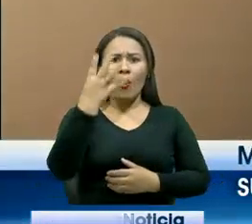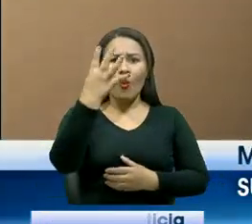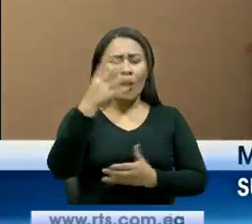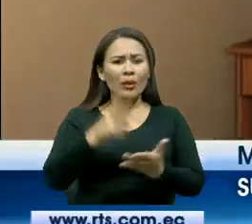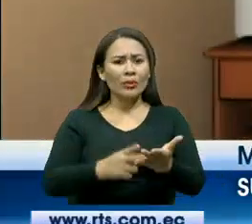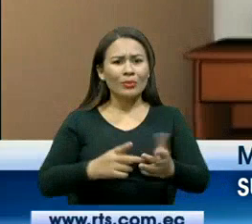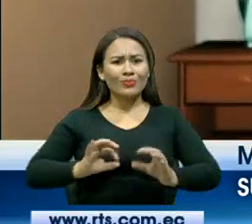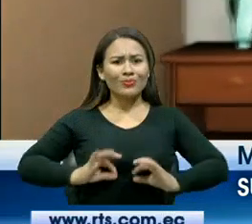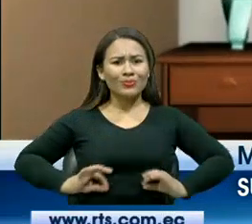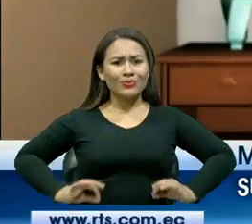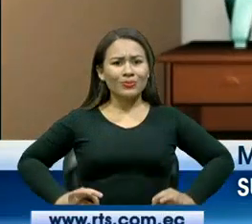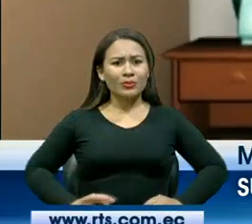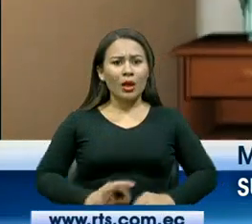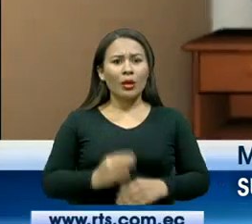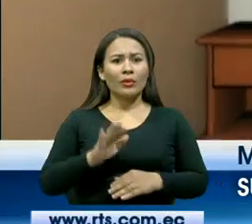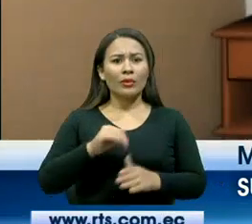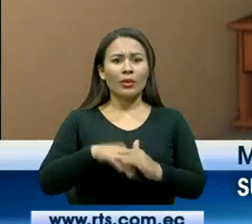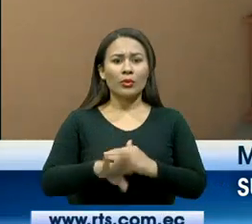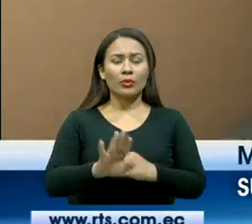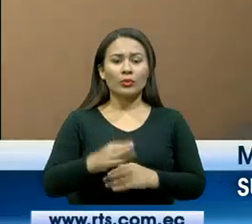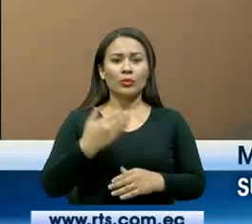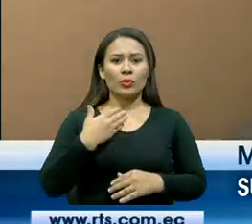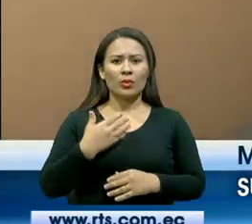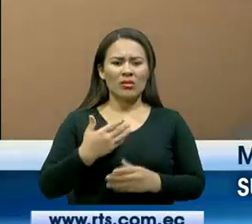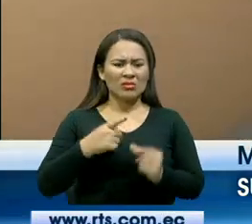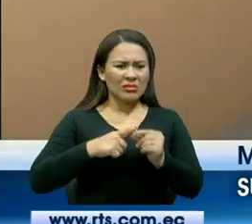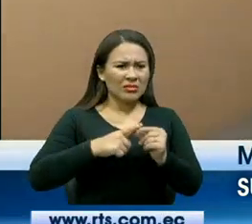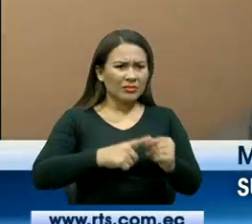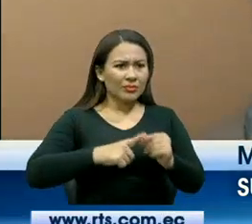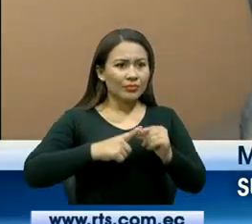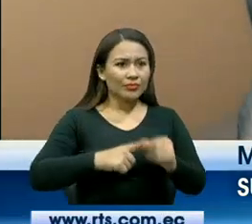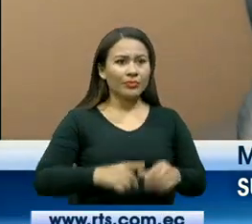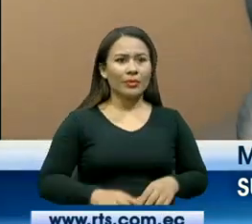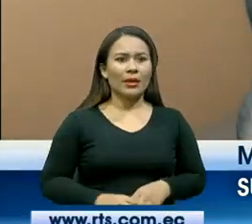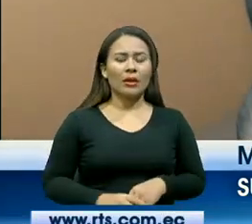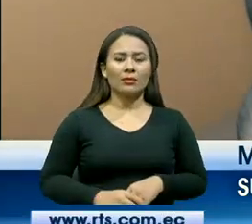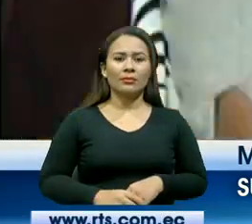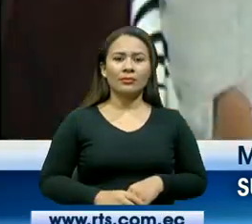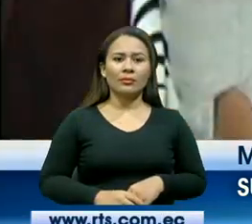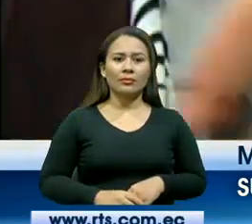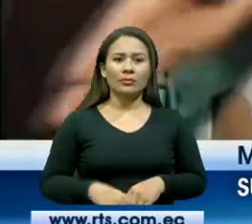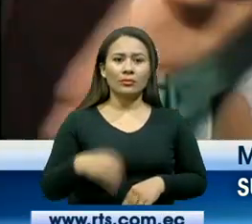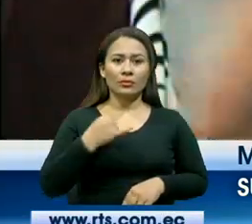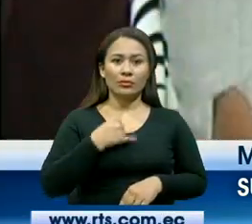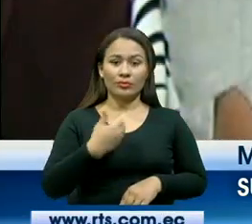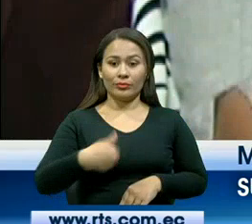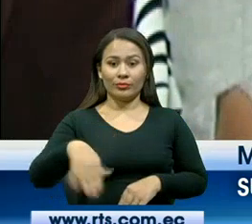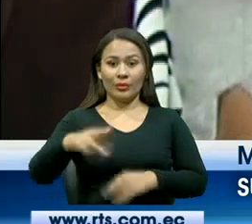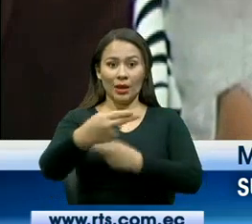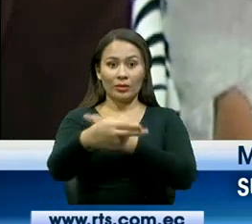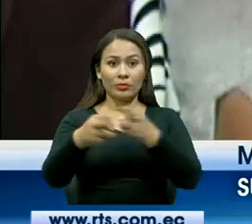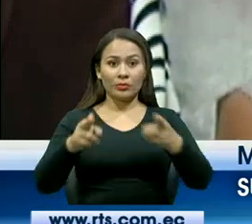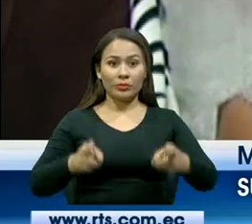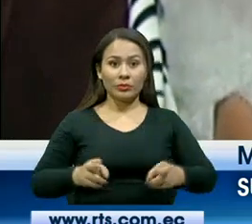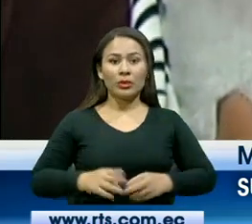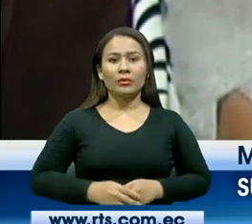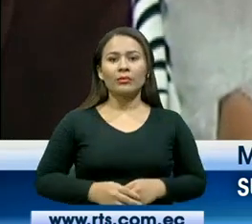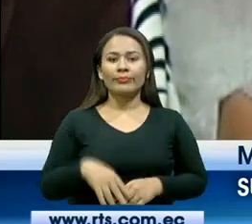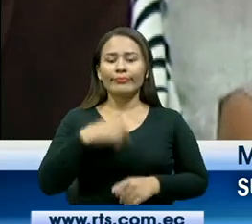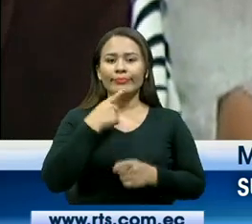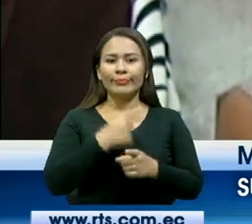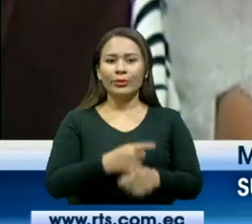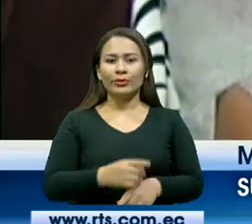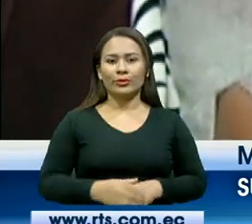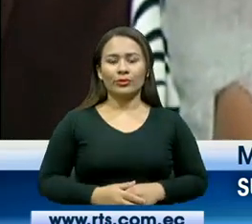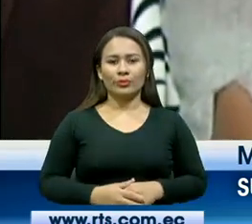puñaladas en su cuerpo. Regresó a insultarme y yo iba hacia el dormitorio. Por eso es que tengo la